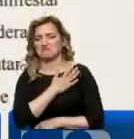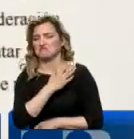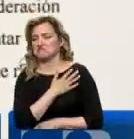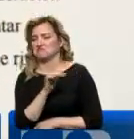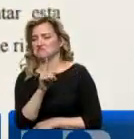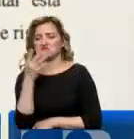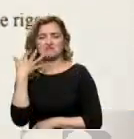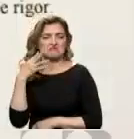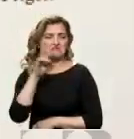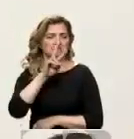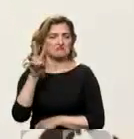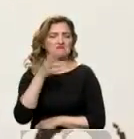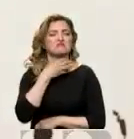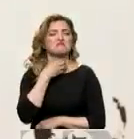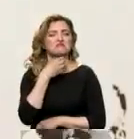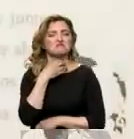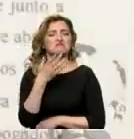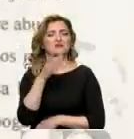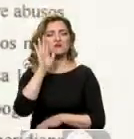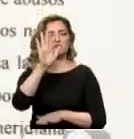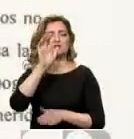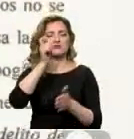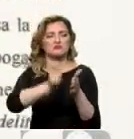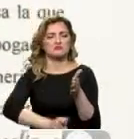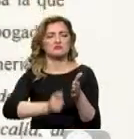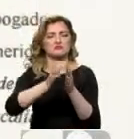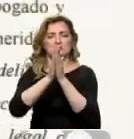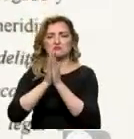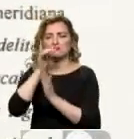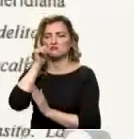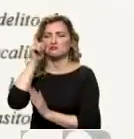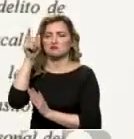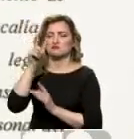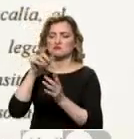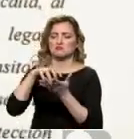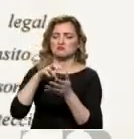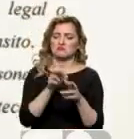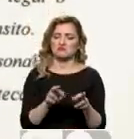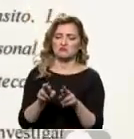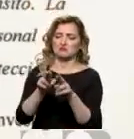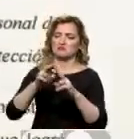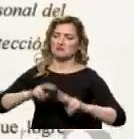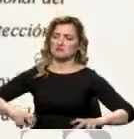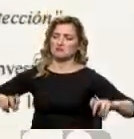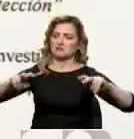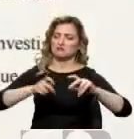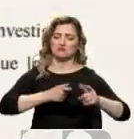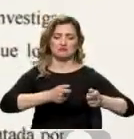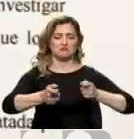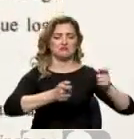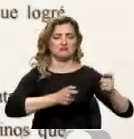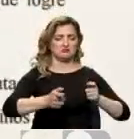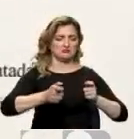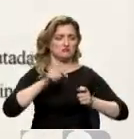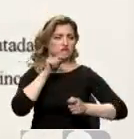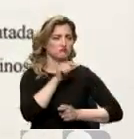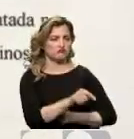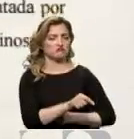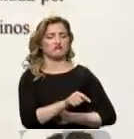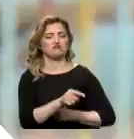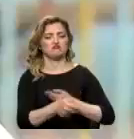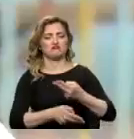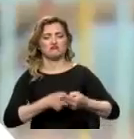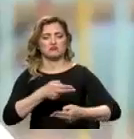lo que el 22 de agosto pasado a través de su abogado pidieron a la fiscalía de los ríos que se investigue las operaciones tras el negocio de la